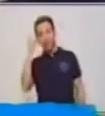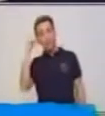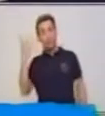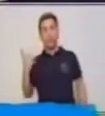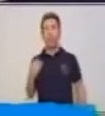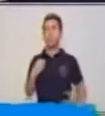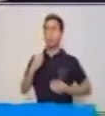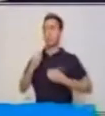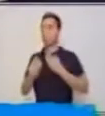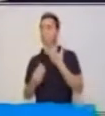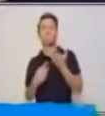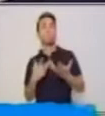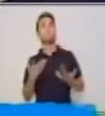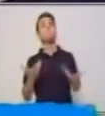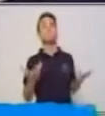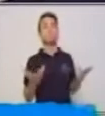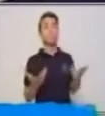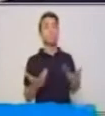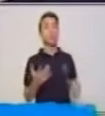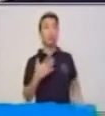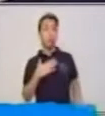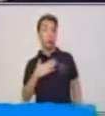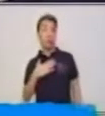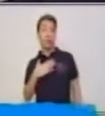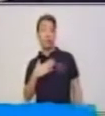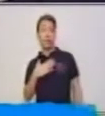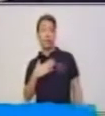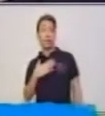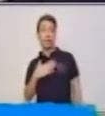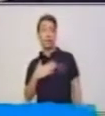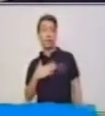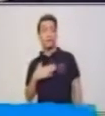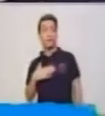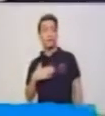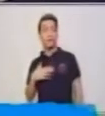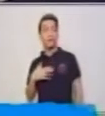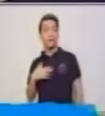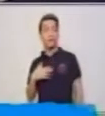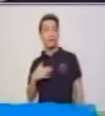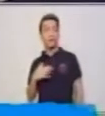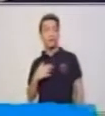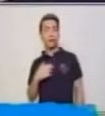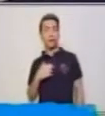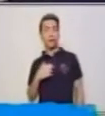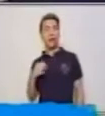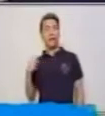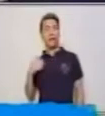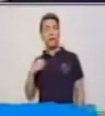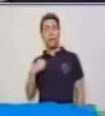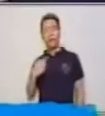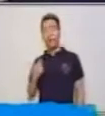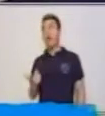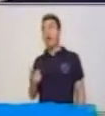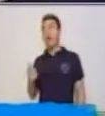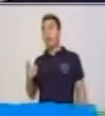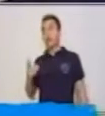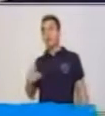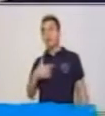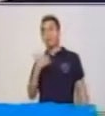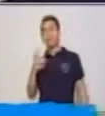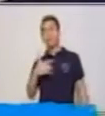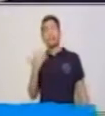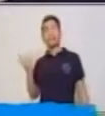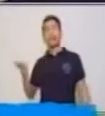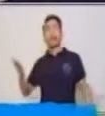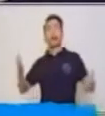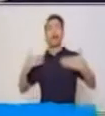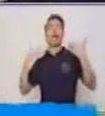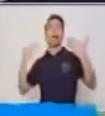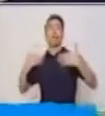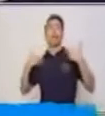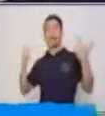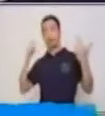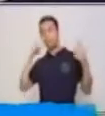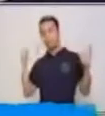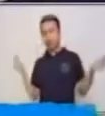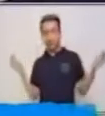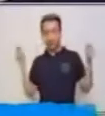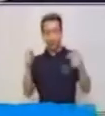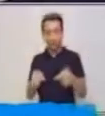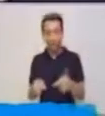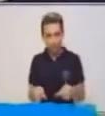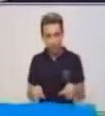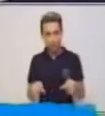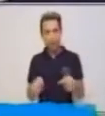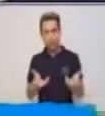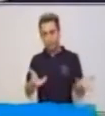Bueno, el sentimiento para mí sería de alegría, porque quiere decir que voy a poder estar en un lugar. Pero el problema y